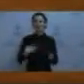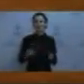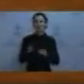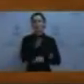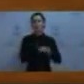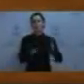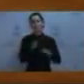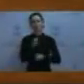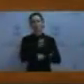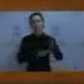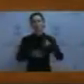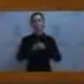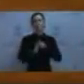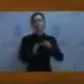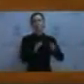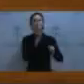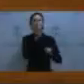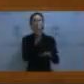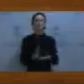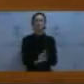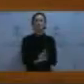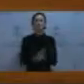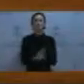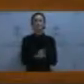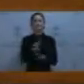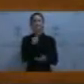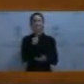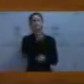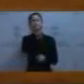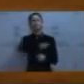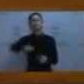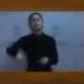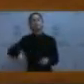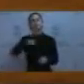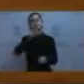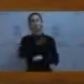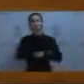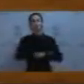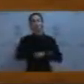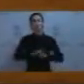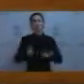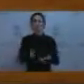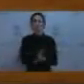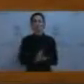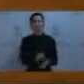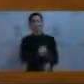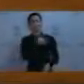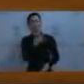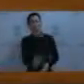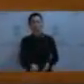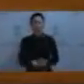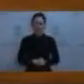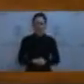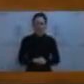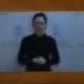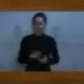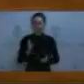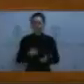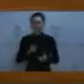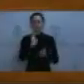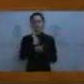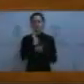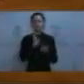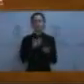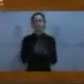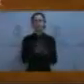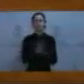problemas que entre todos, voy a decir ustedes porque son gobierno, pero entre todos estamos consintiendo. Con la presentación de la proposición